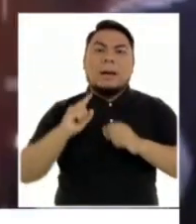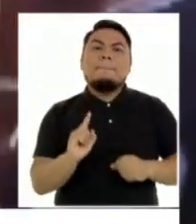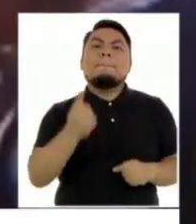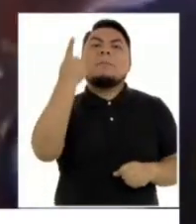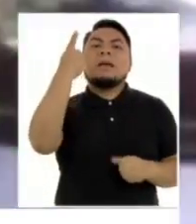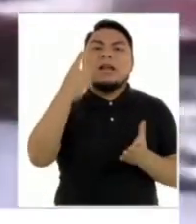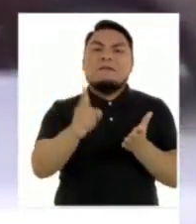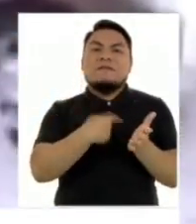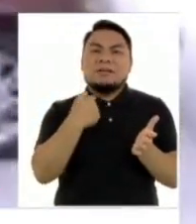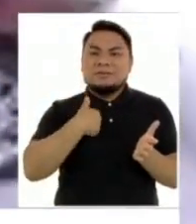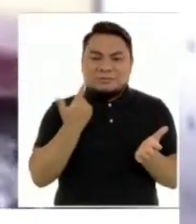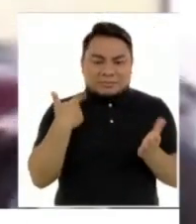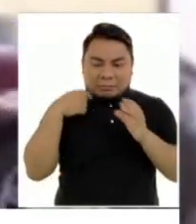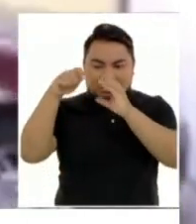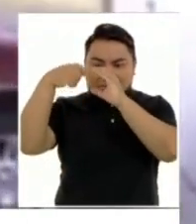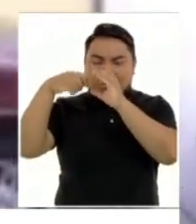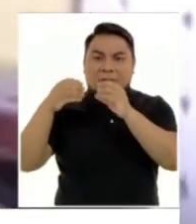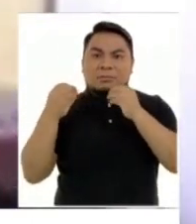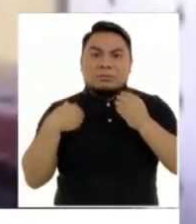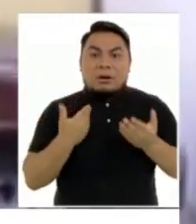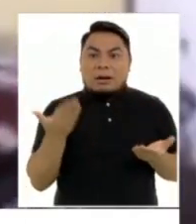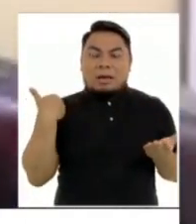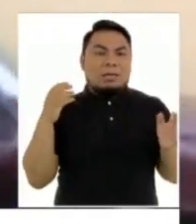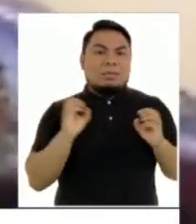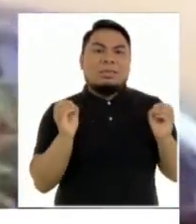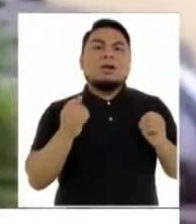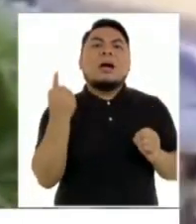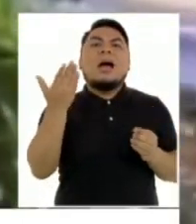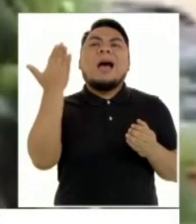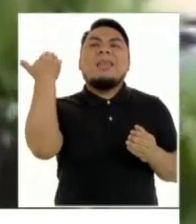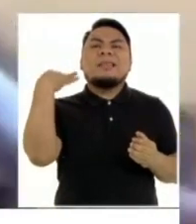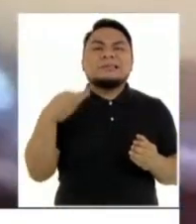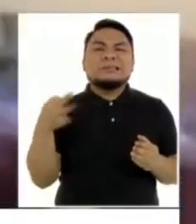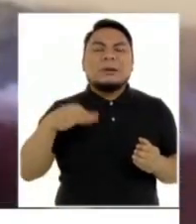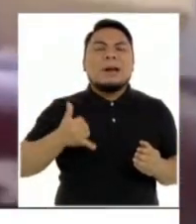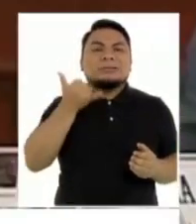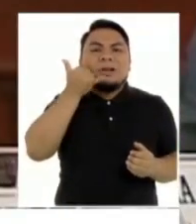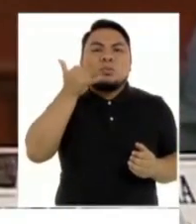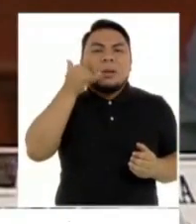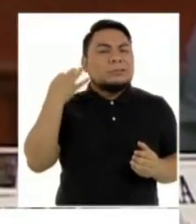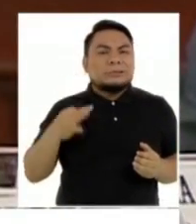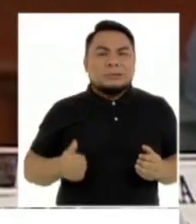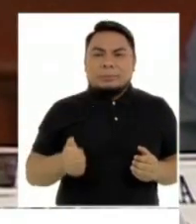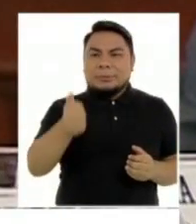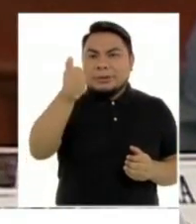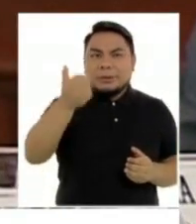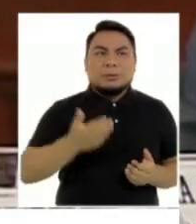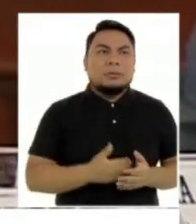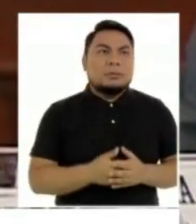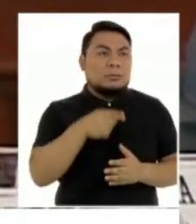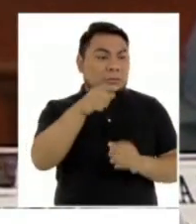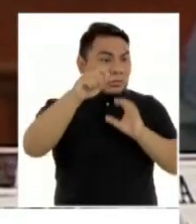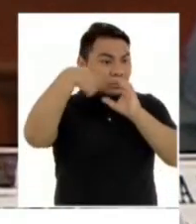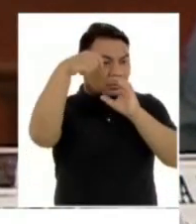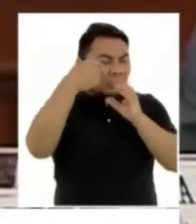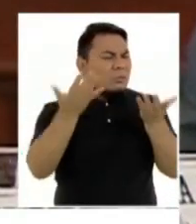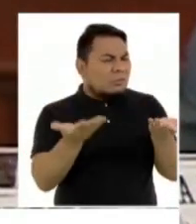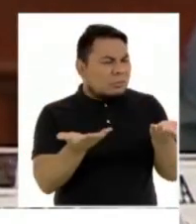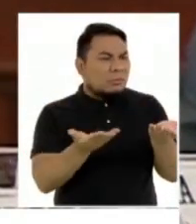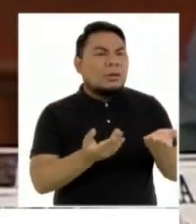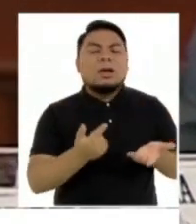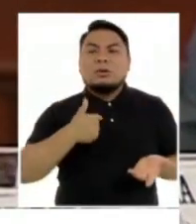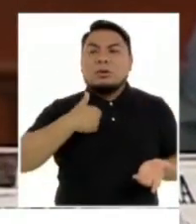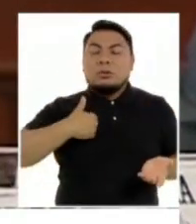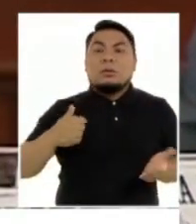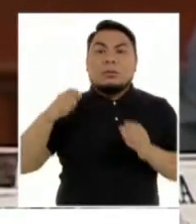una cámara de este tipo, pues antes solo había grabado con su celular. ¿Usted grabó con audio o sin audio? Yo grabé, cuando